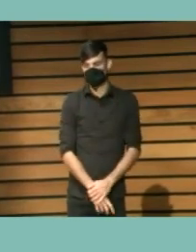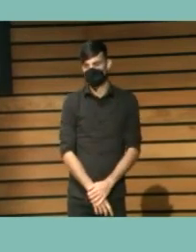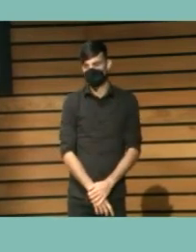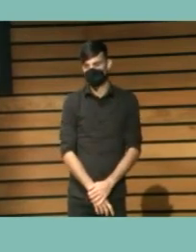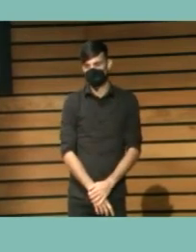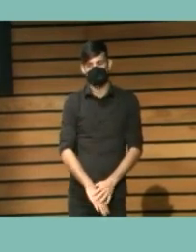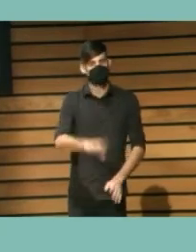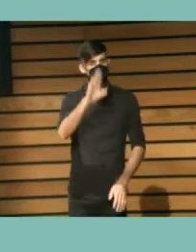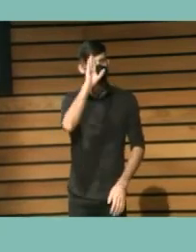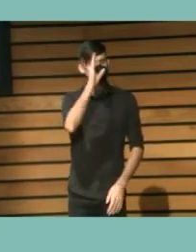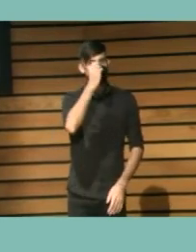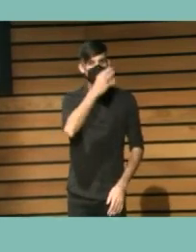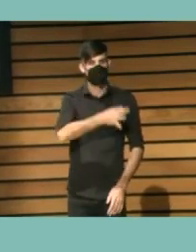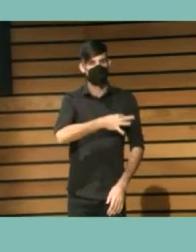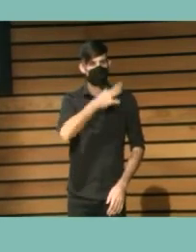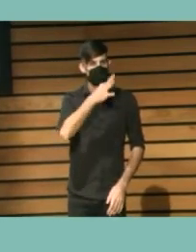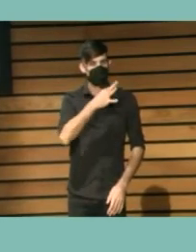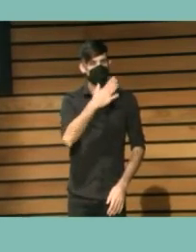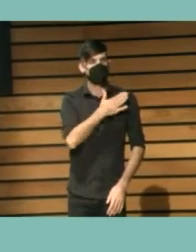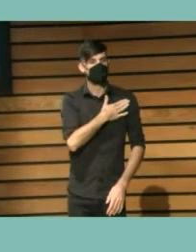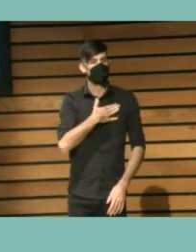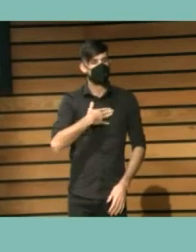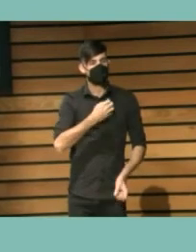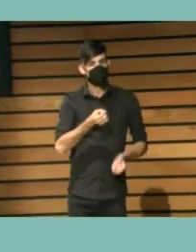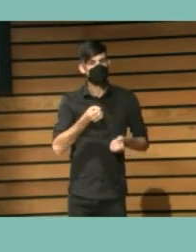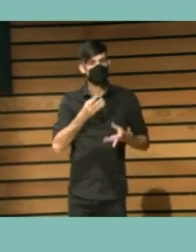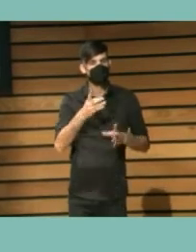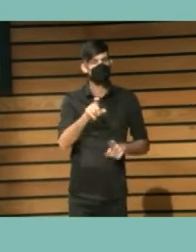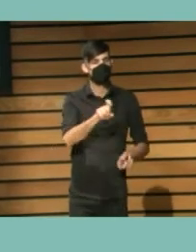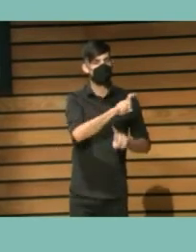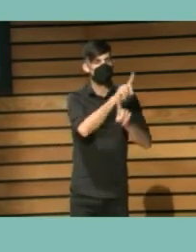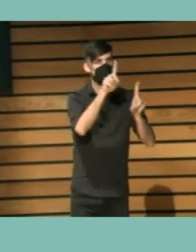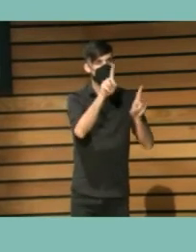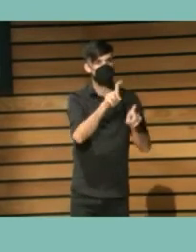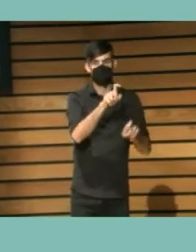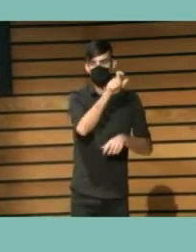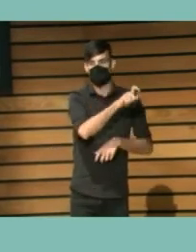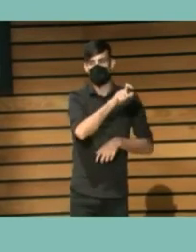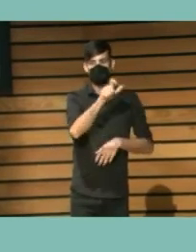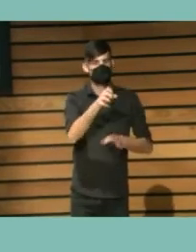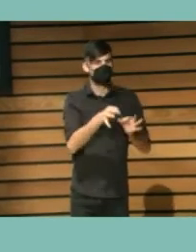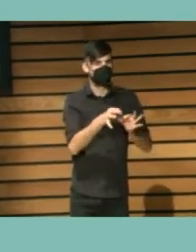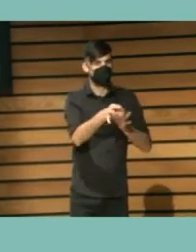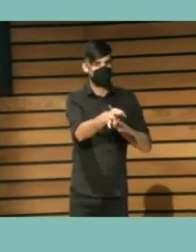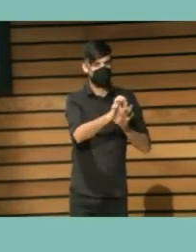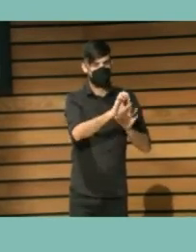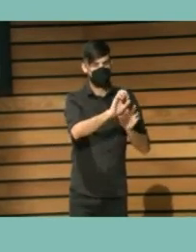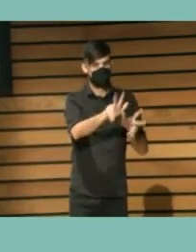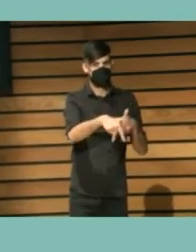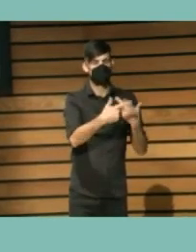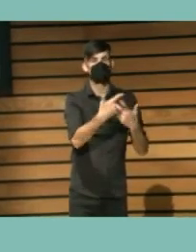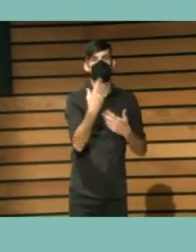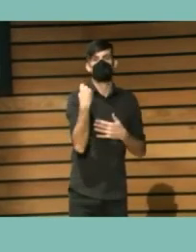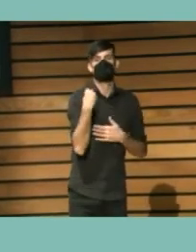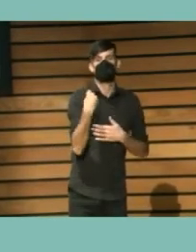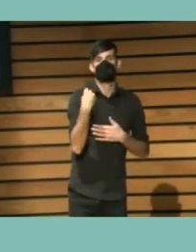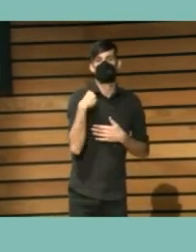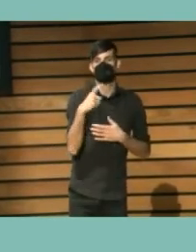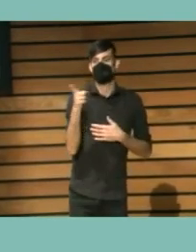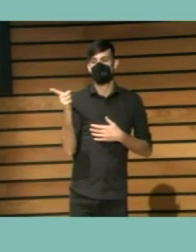Buenas tardes. Yo os quería trasladar una pregunta de los asistentes virtuales. Nos están preguntando por cómo se